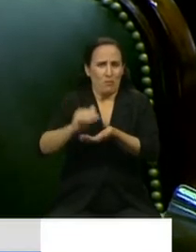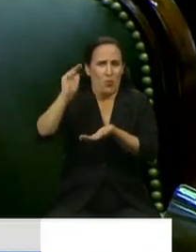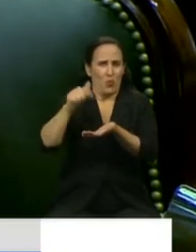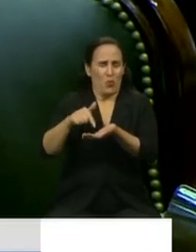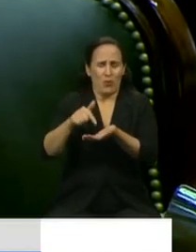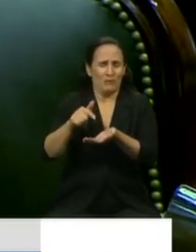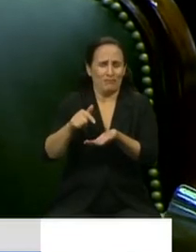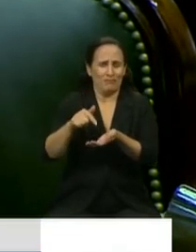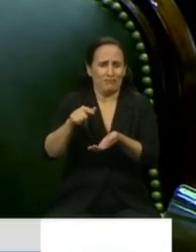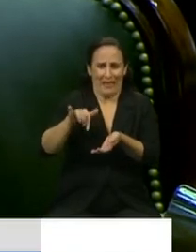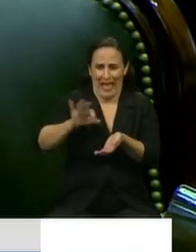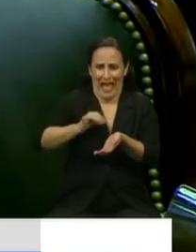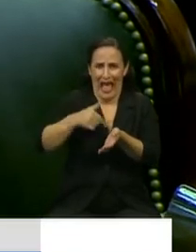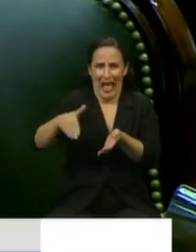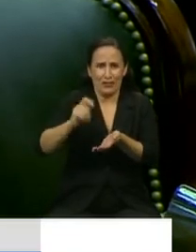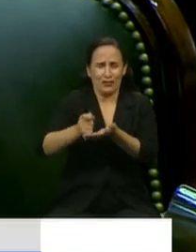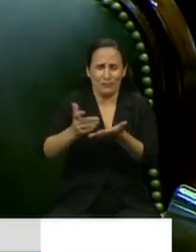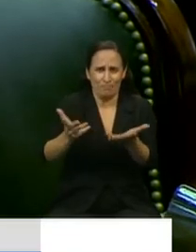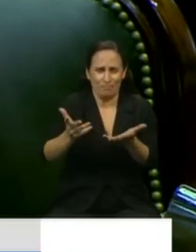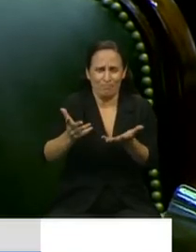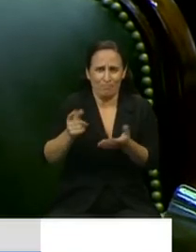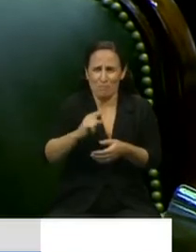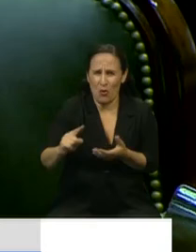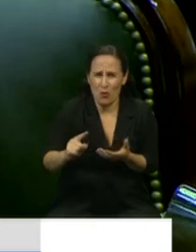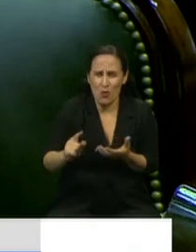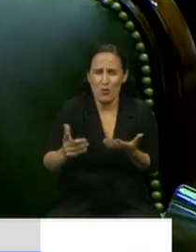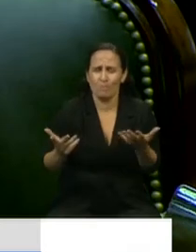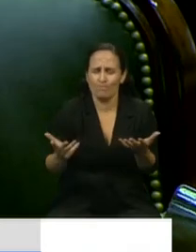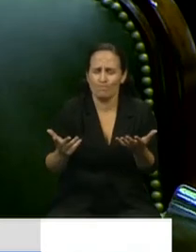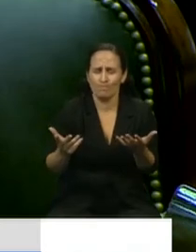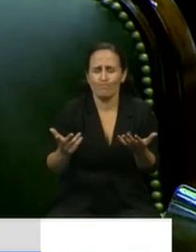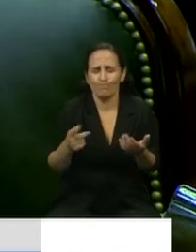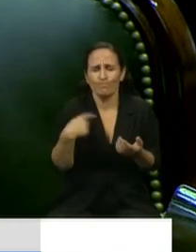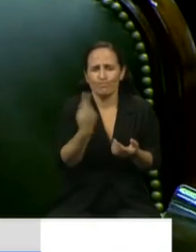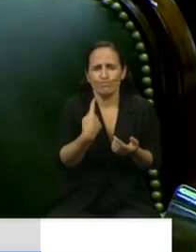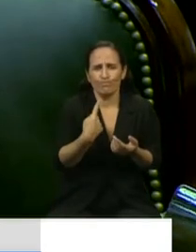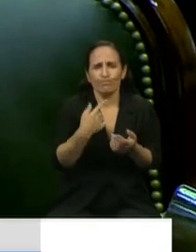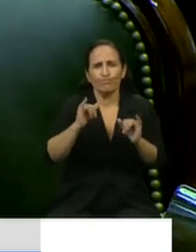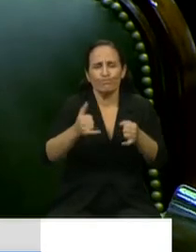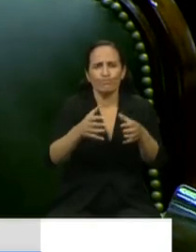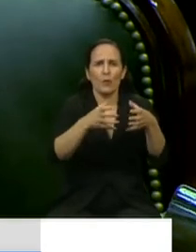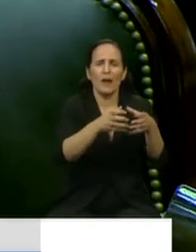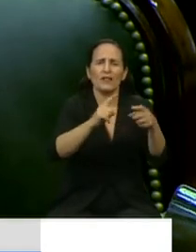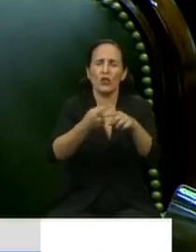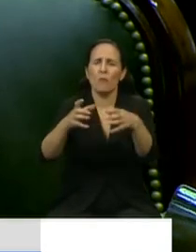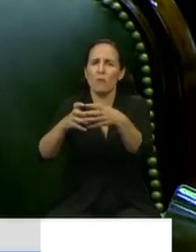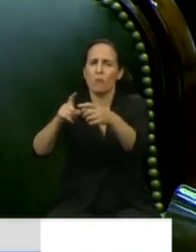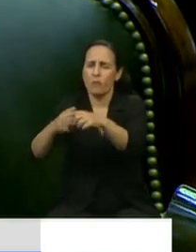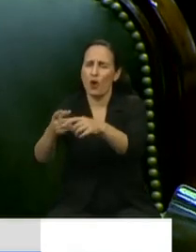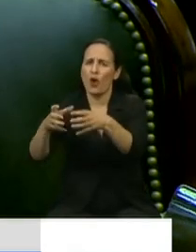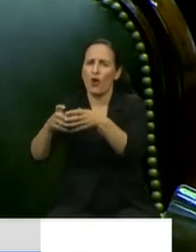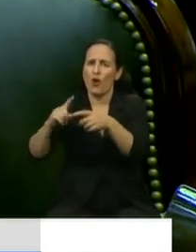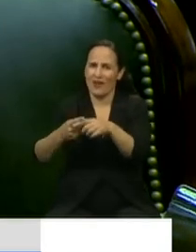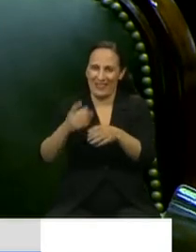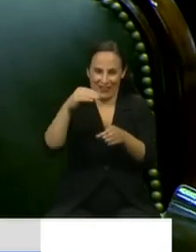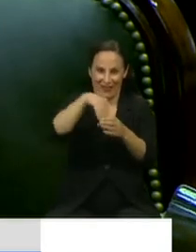año 2020, nos obligó a tener algunos acuerdos de los distintos bloques que formamos parte de